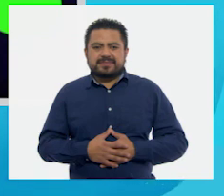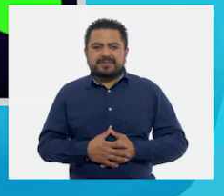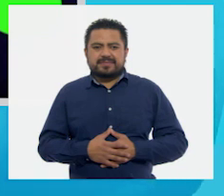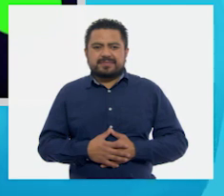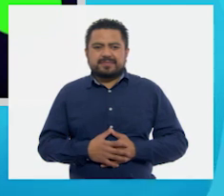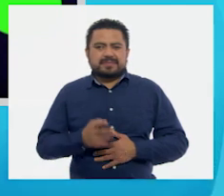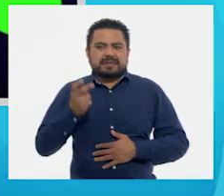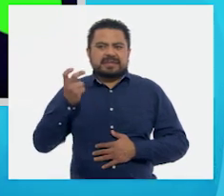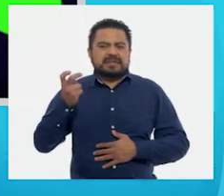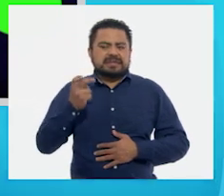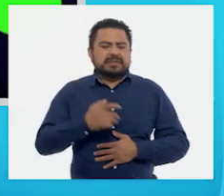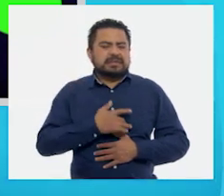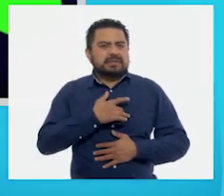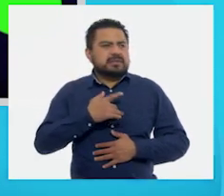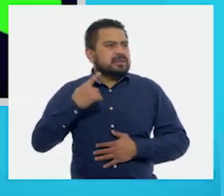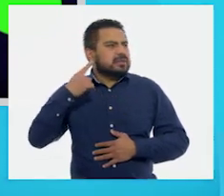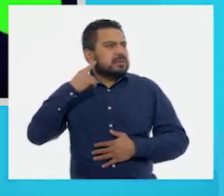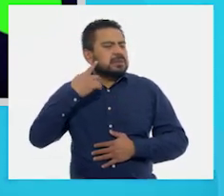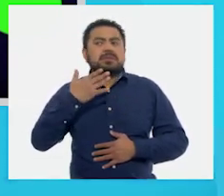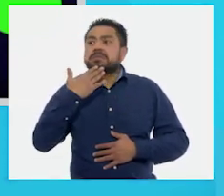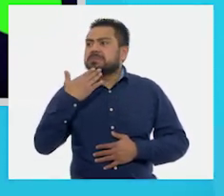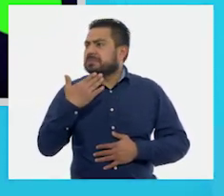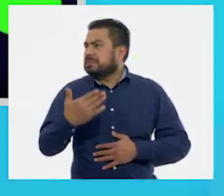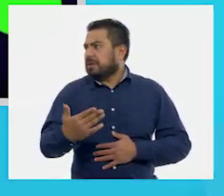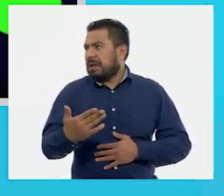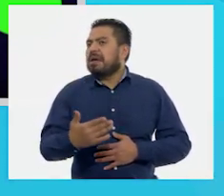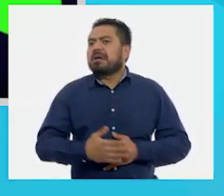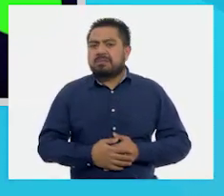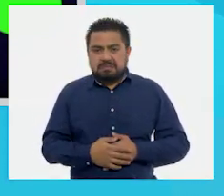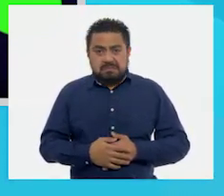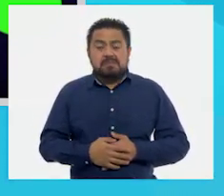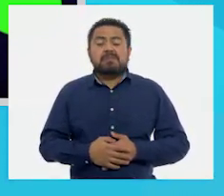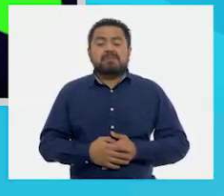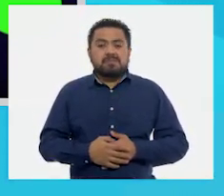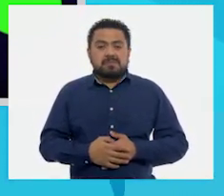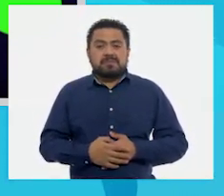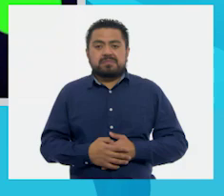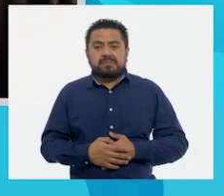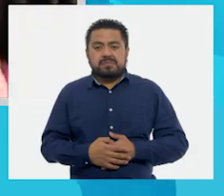Eso suena muy bien.